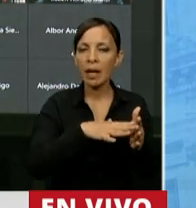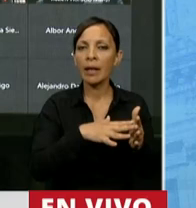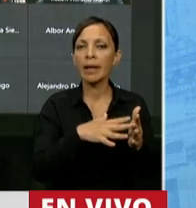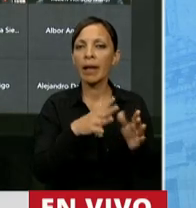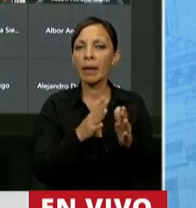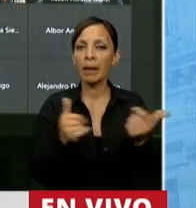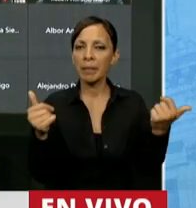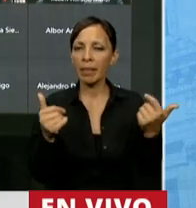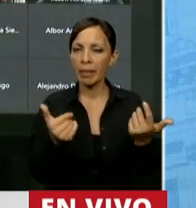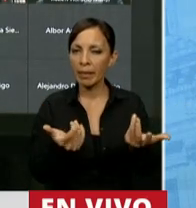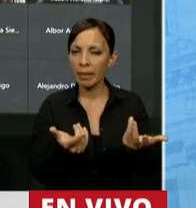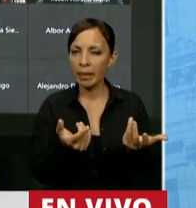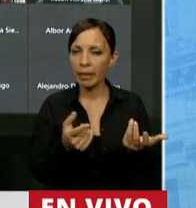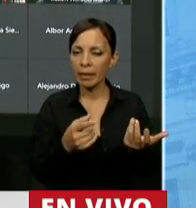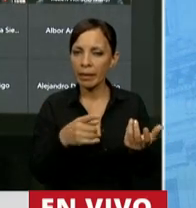improvisada,